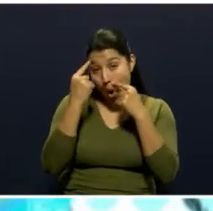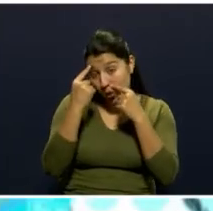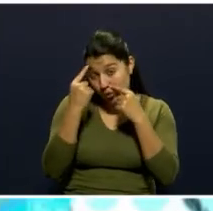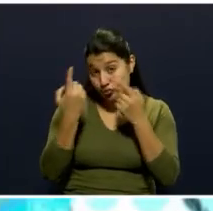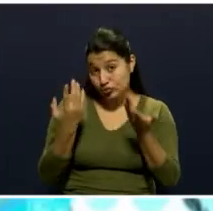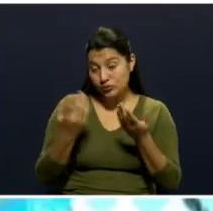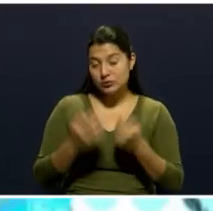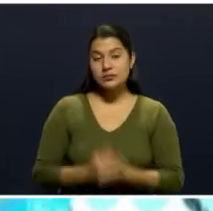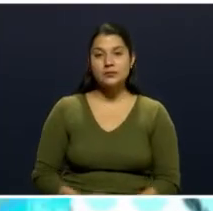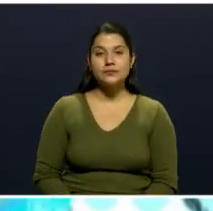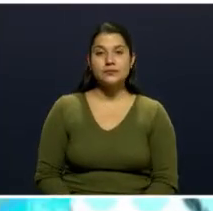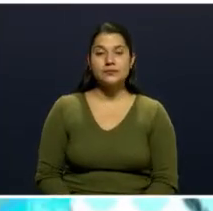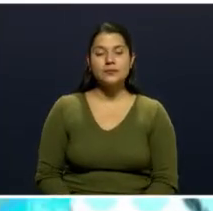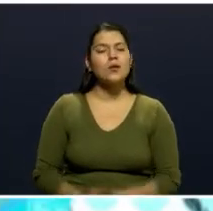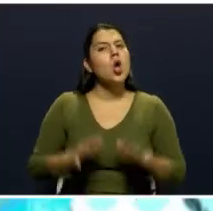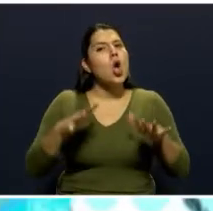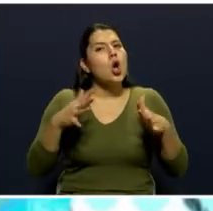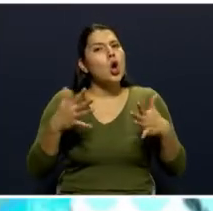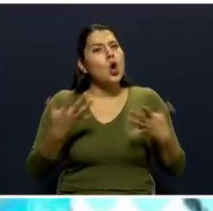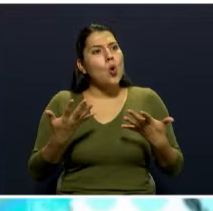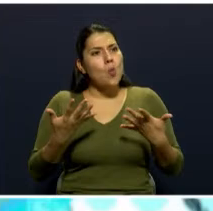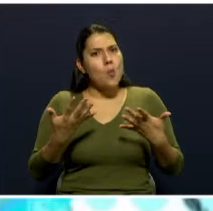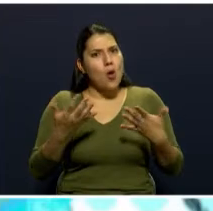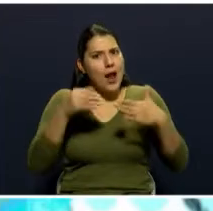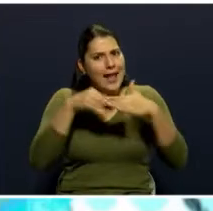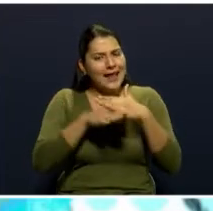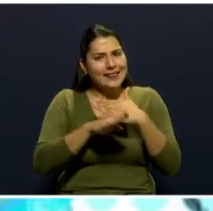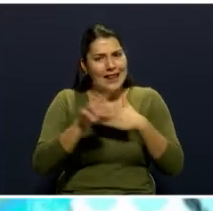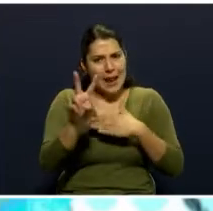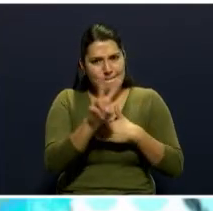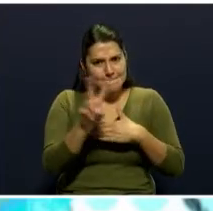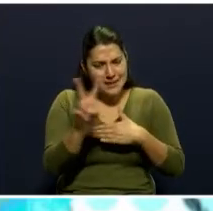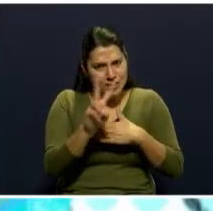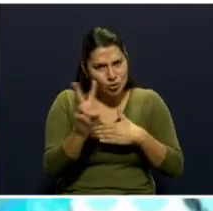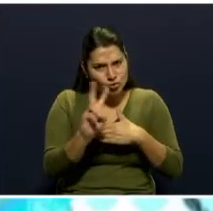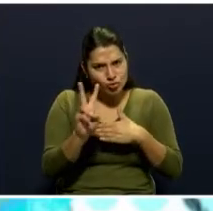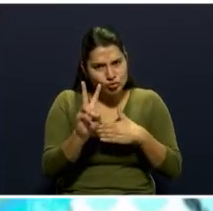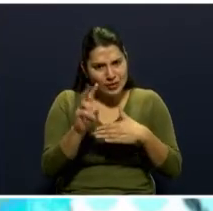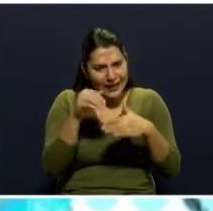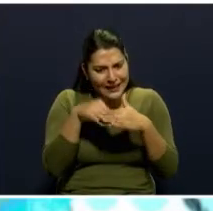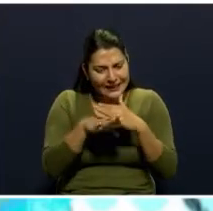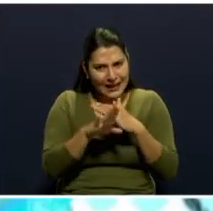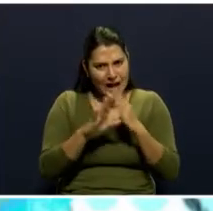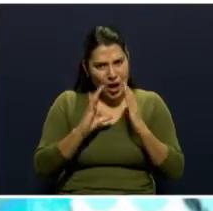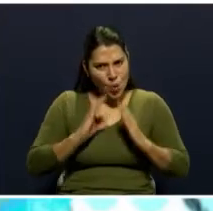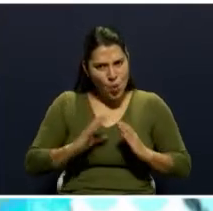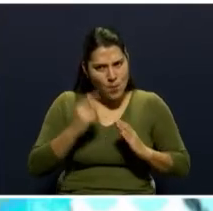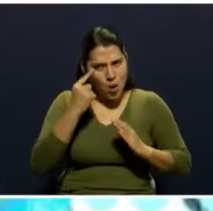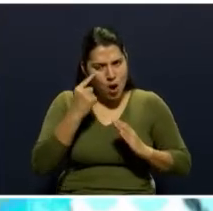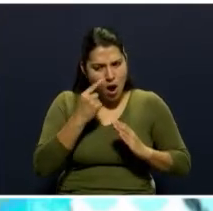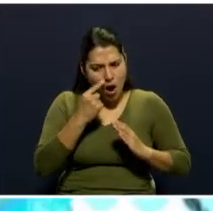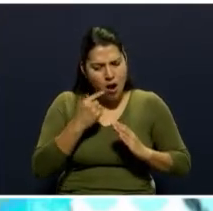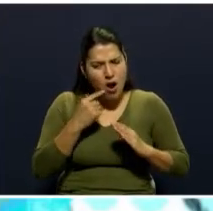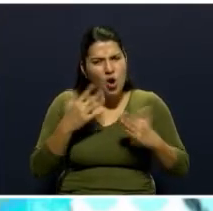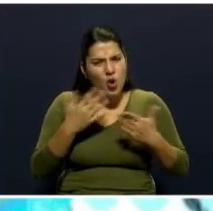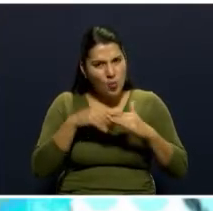ojos. ¿Cómo hace el virus para entrar en las células de esos órganos?